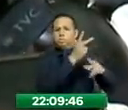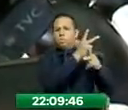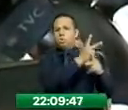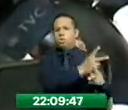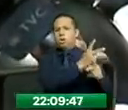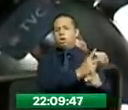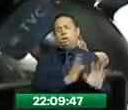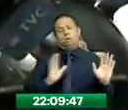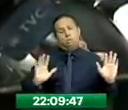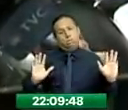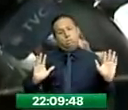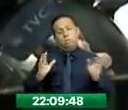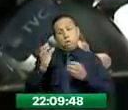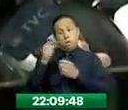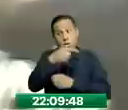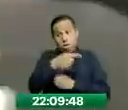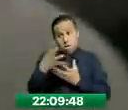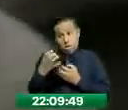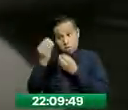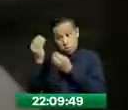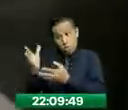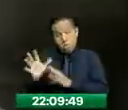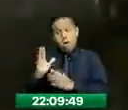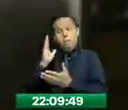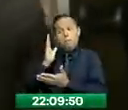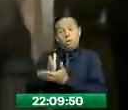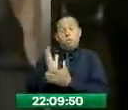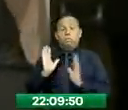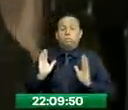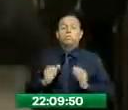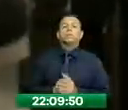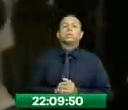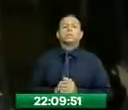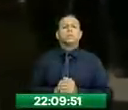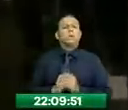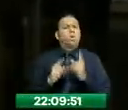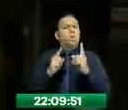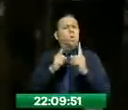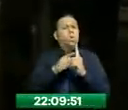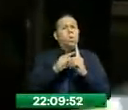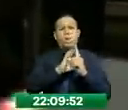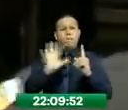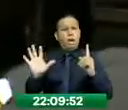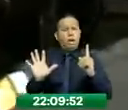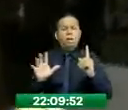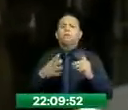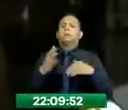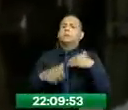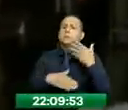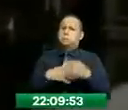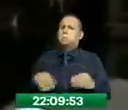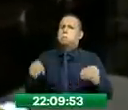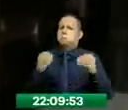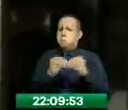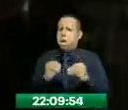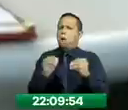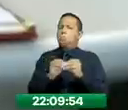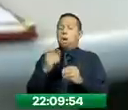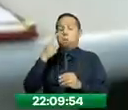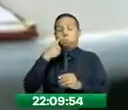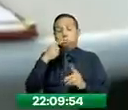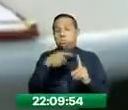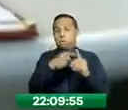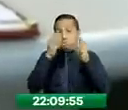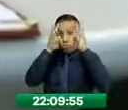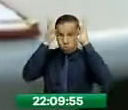necesita la fiscalía para ofrecer la investigación este no es el único proceso por el que ayuda podría ser convocado a fiscalía para rendir su versión hay